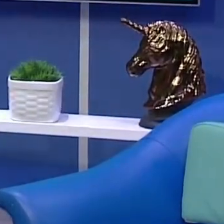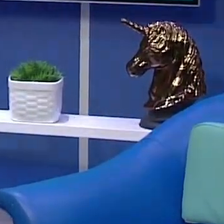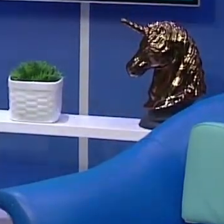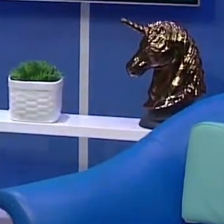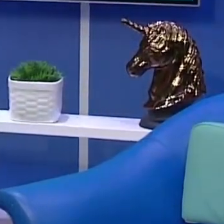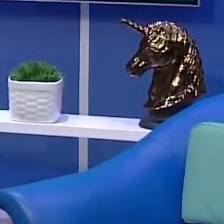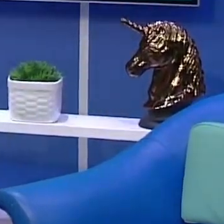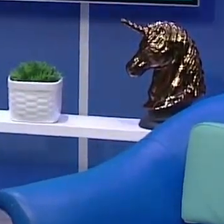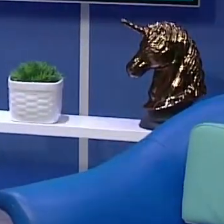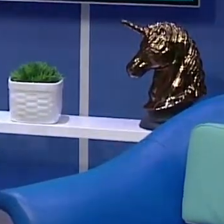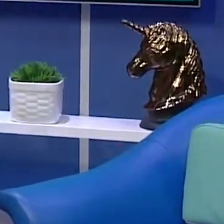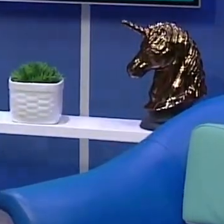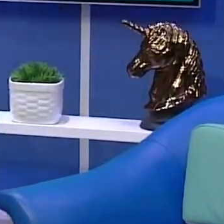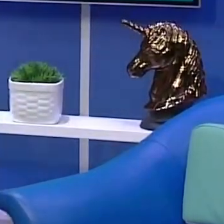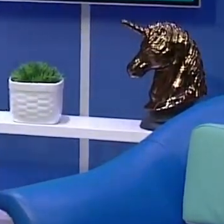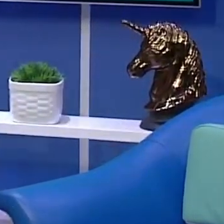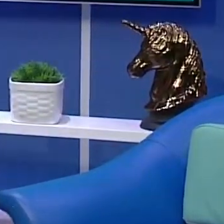está.